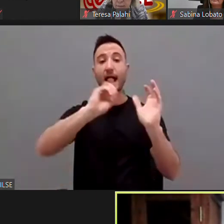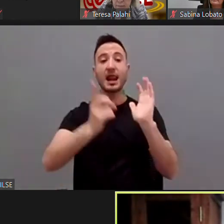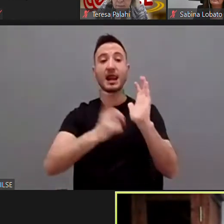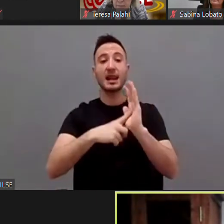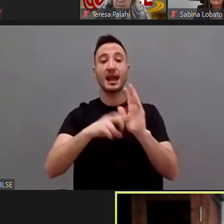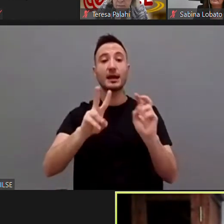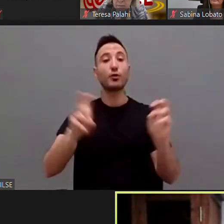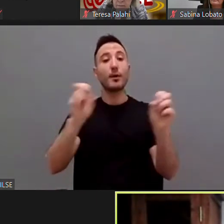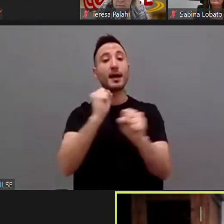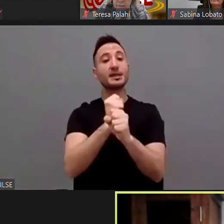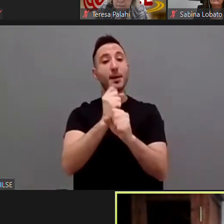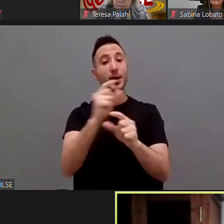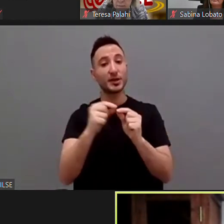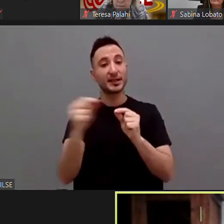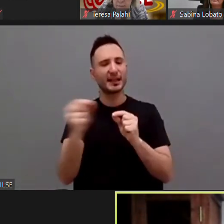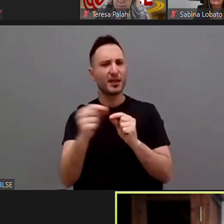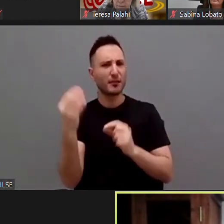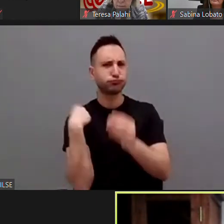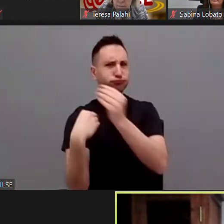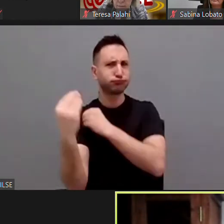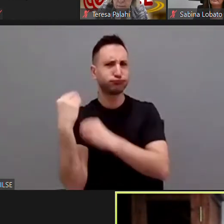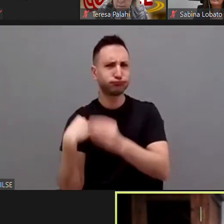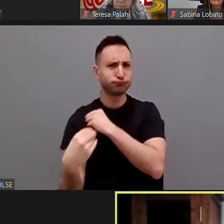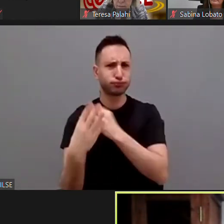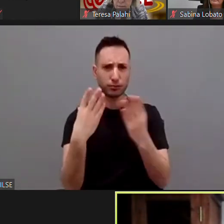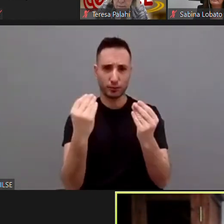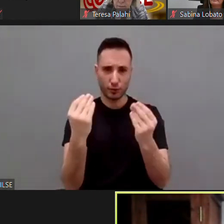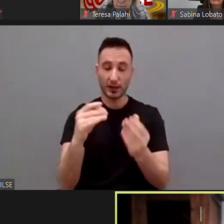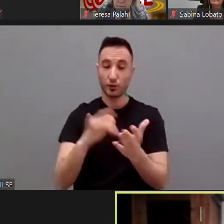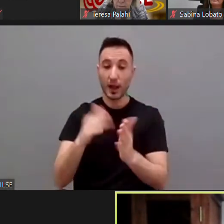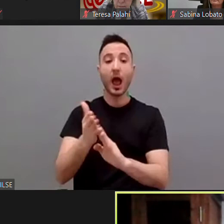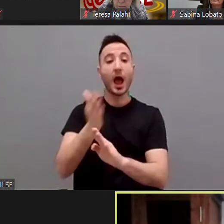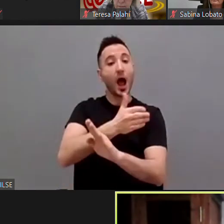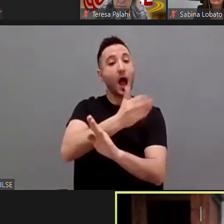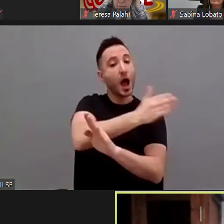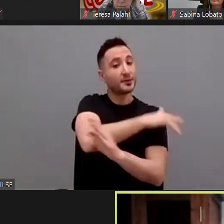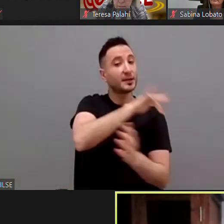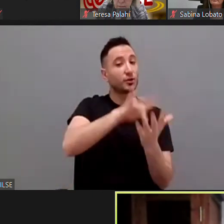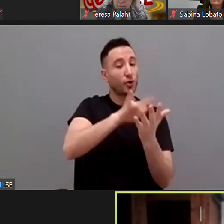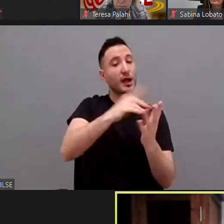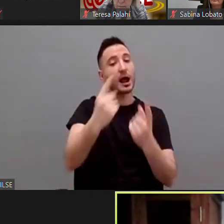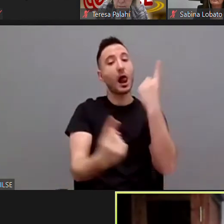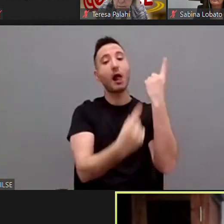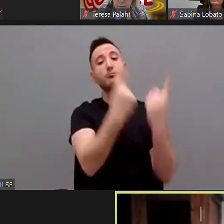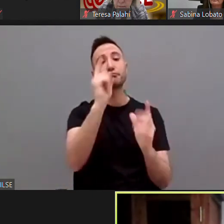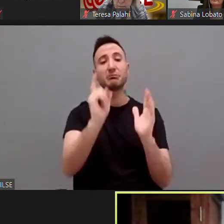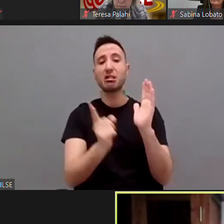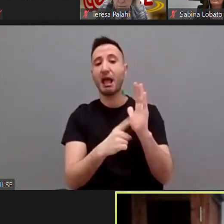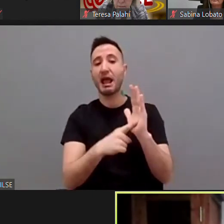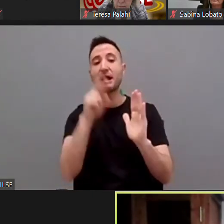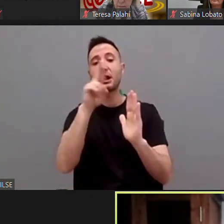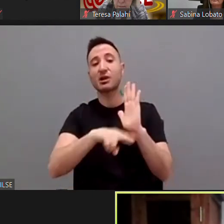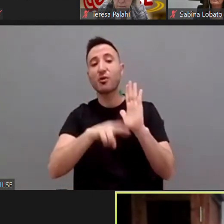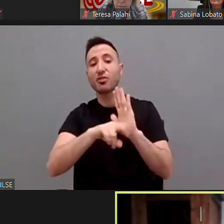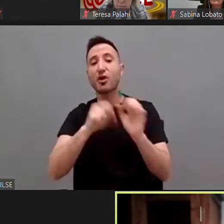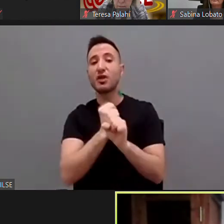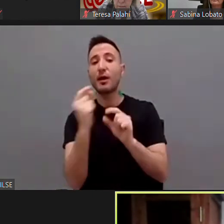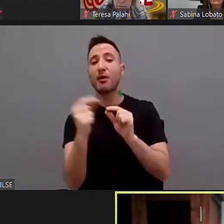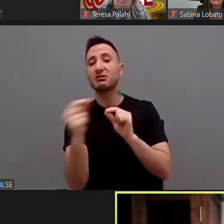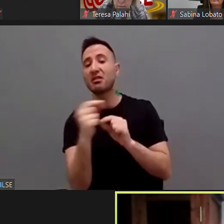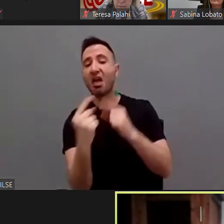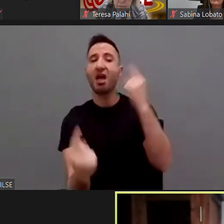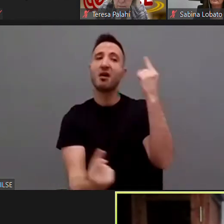teletrabajo. Es cierto que ya anteriormente había una ley que regulaba el teletrabajo, pero era bastante básico